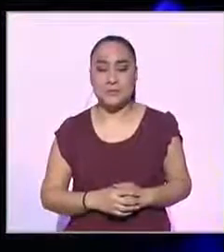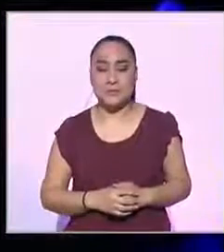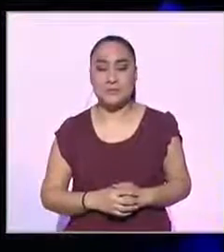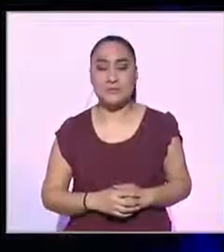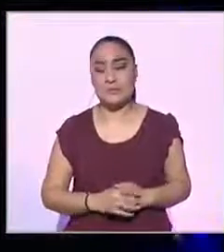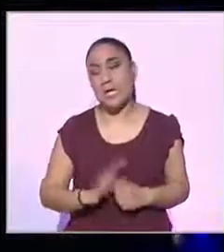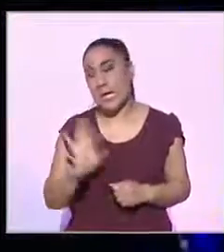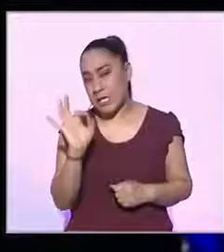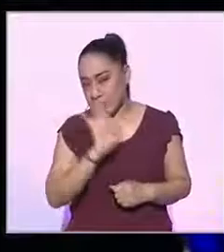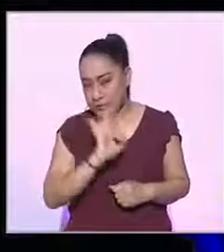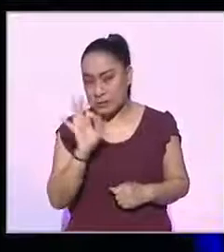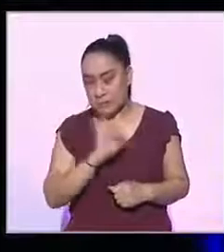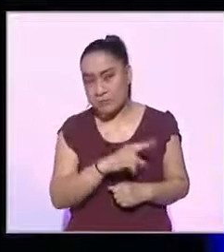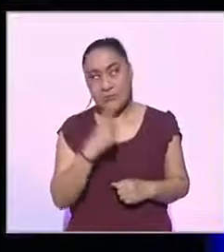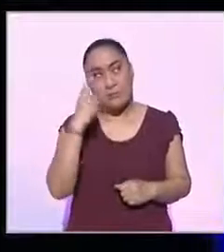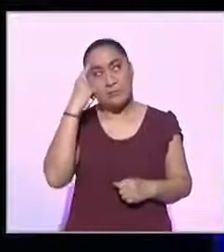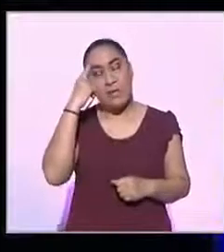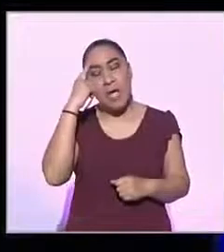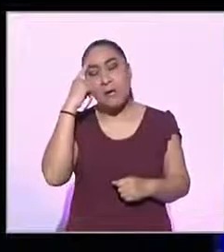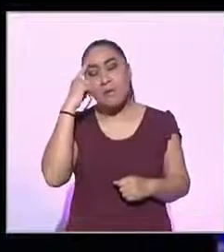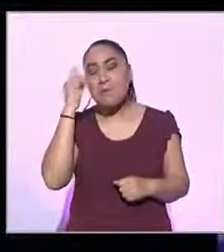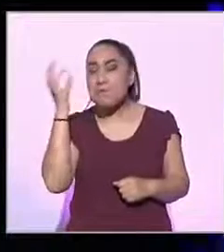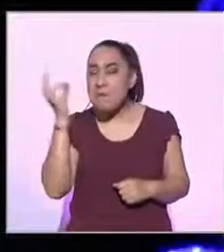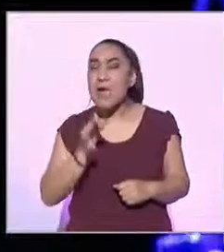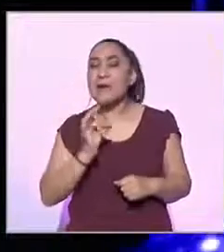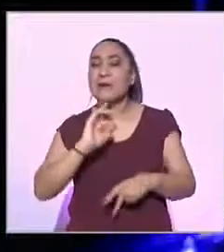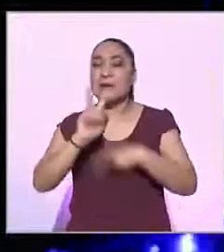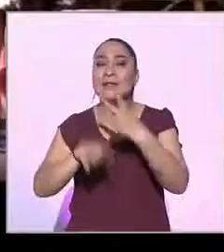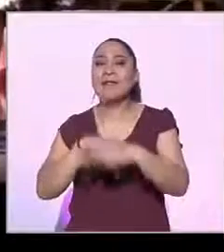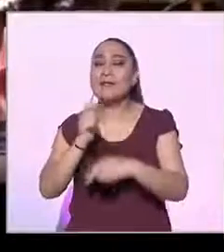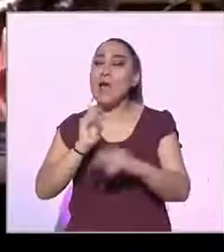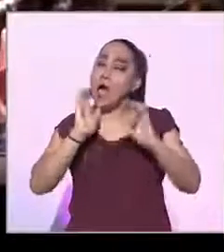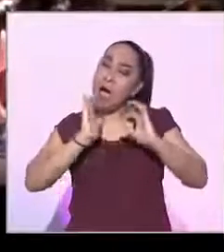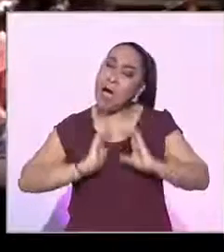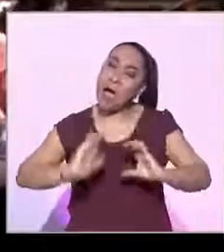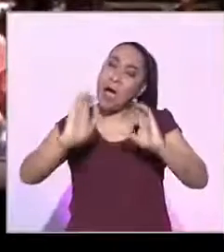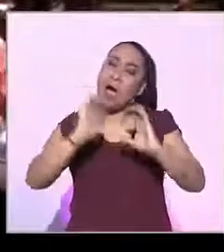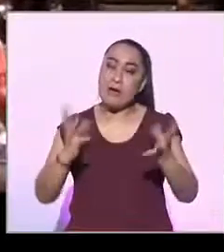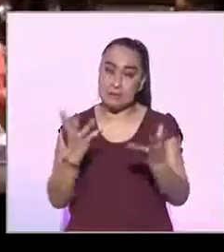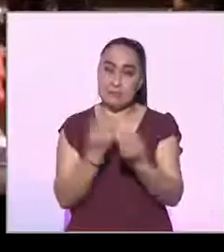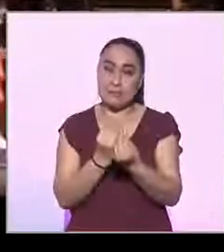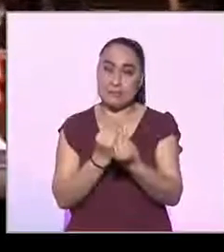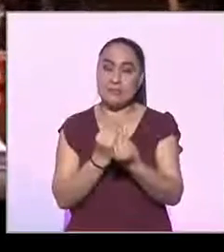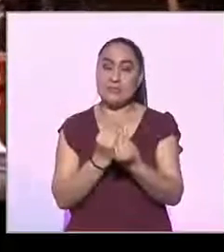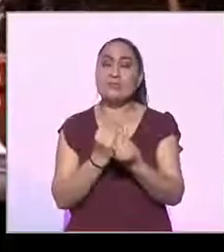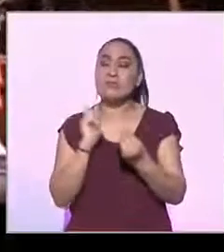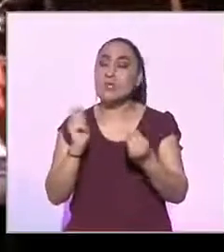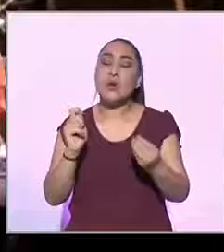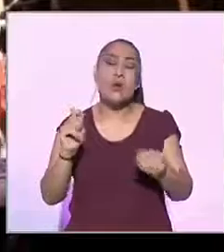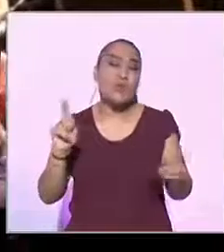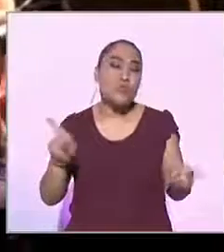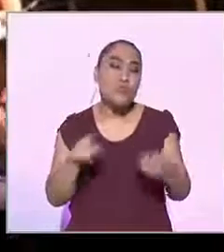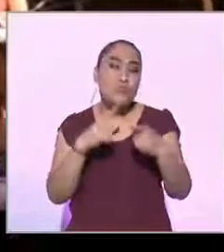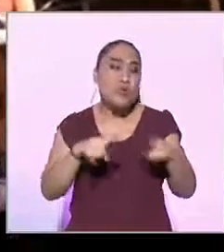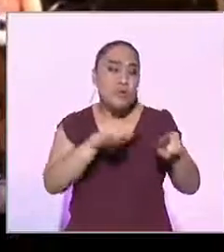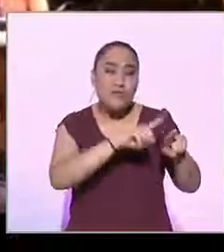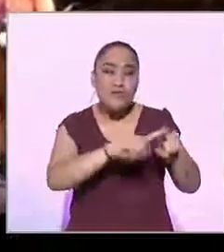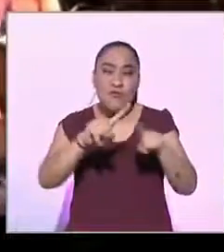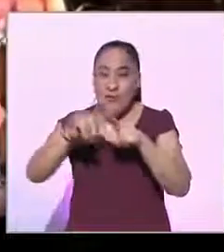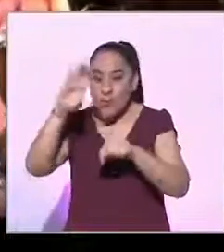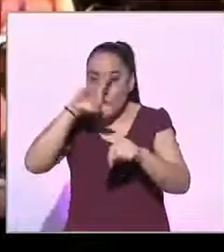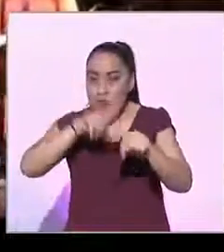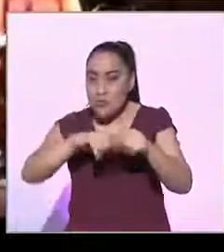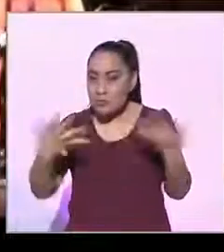Tal vez por eso, le vino como anillo al dedo participar como vocalista en una banda dedicada a la fusión de la música de diferentes